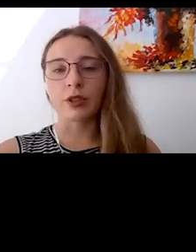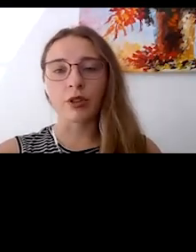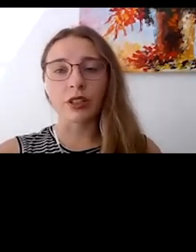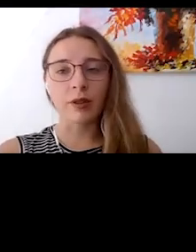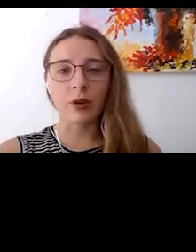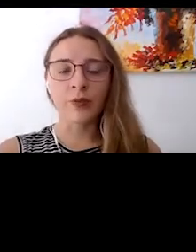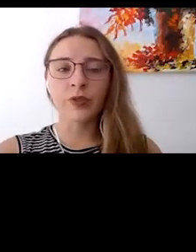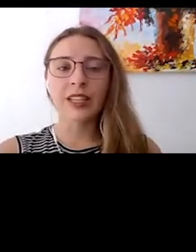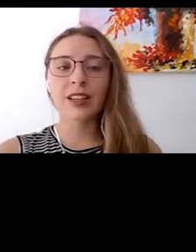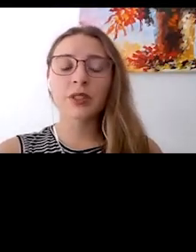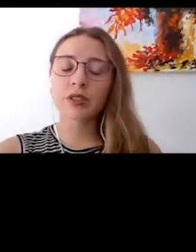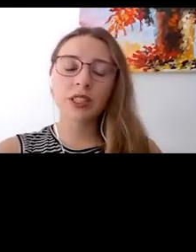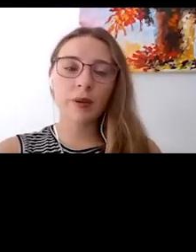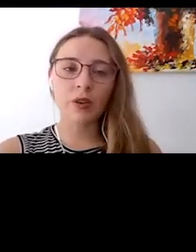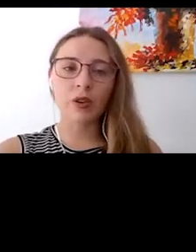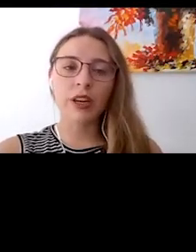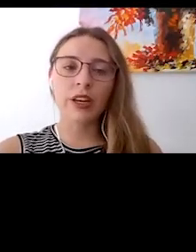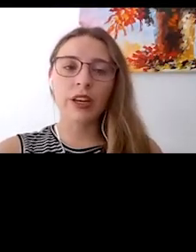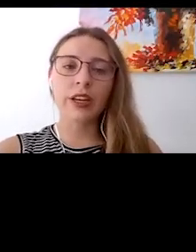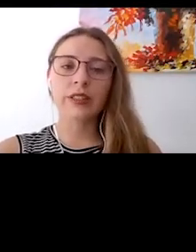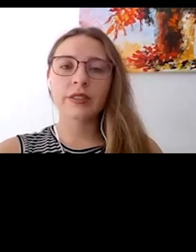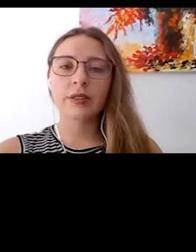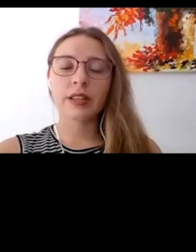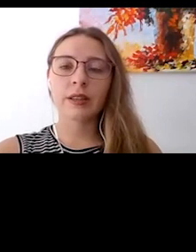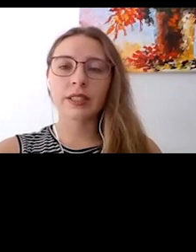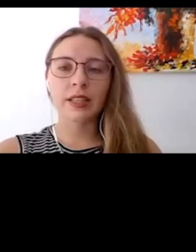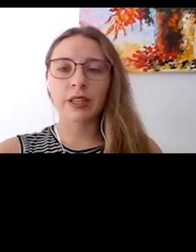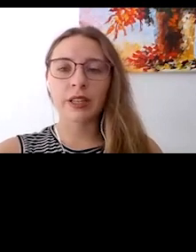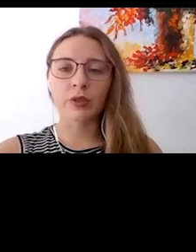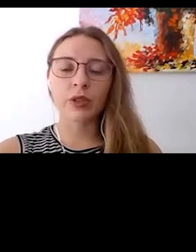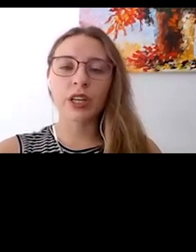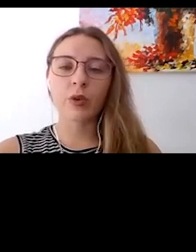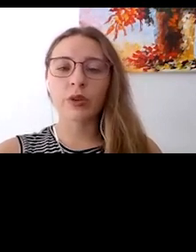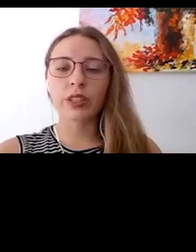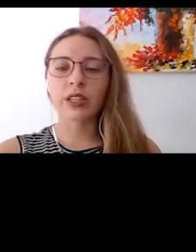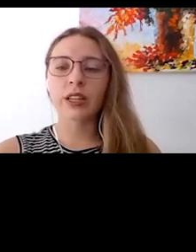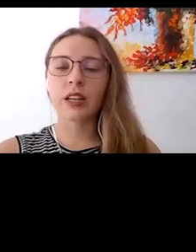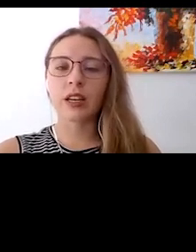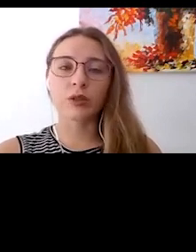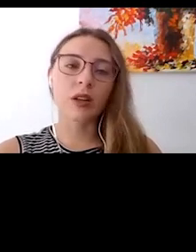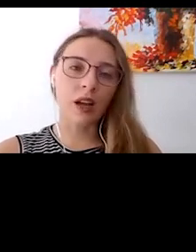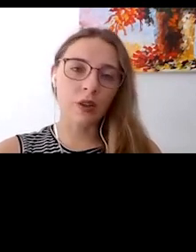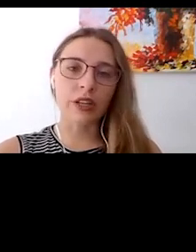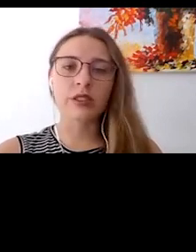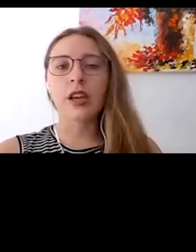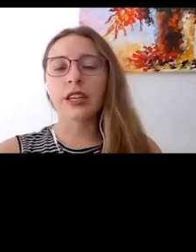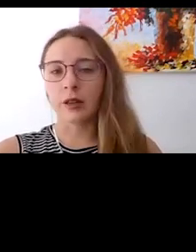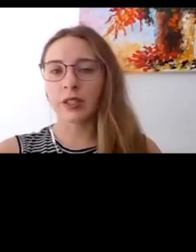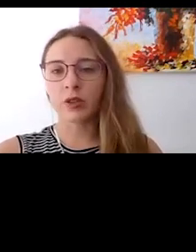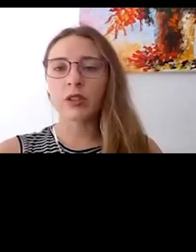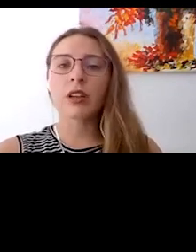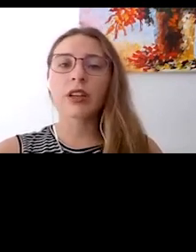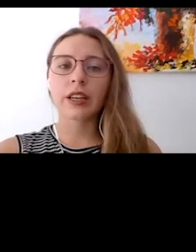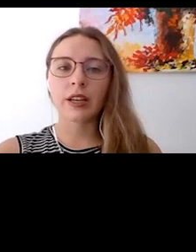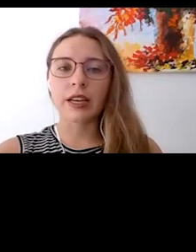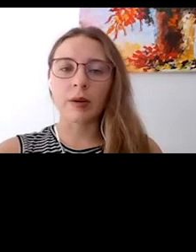Reglamento Interior de Trabajo. El Reglamento Interior de Trabajo es nada más y nada menos que un acuerdo entre los trabajadores y el